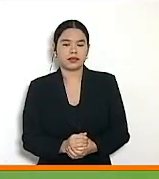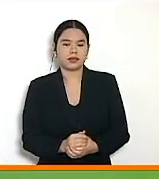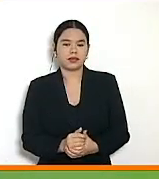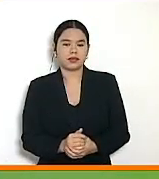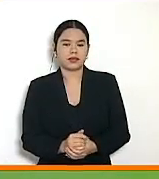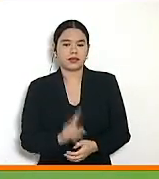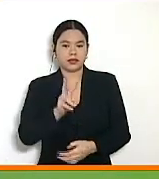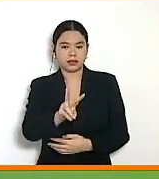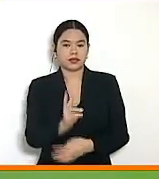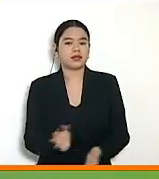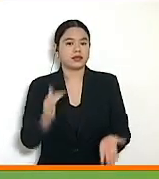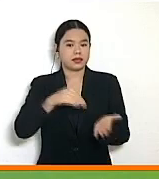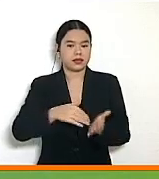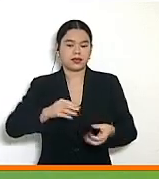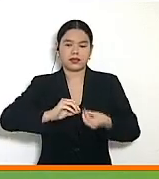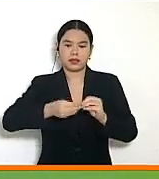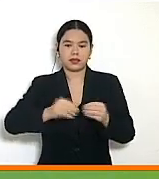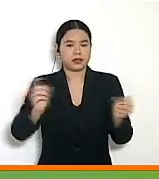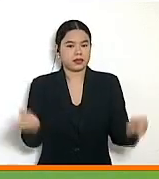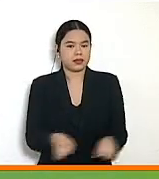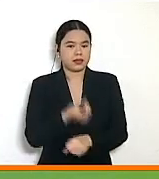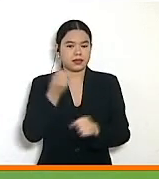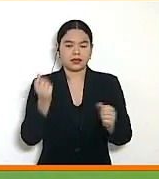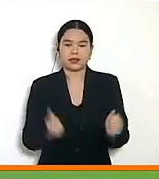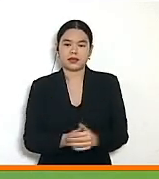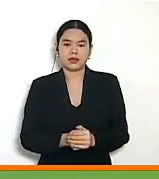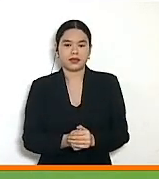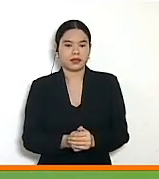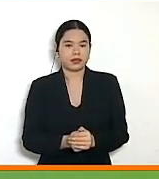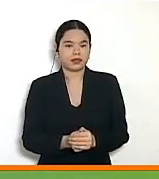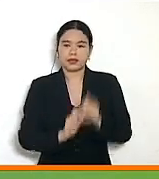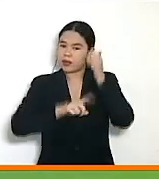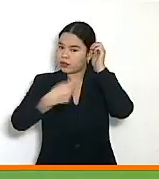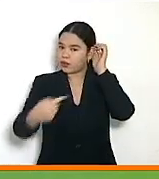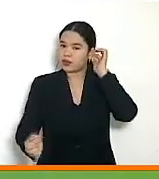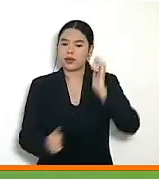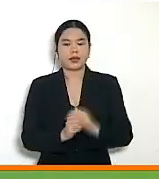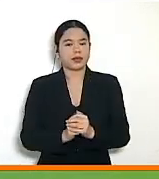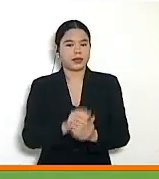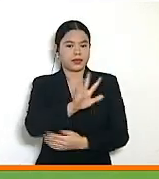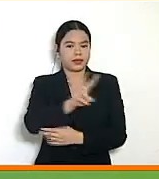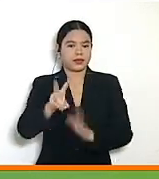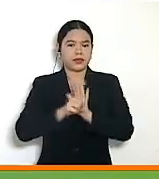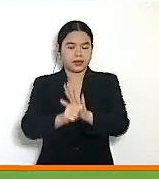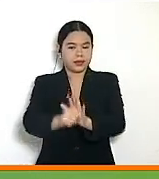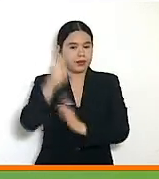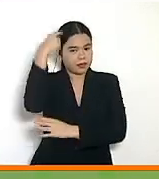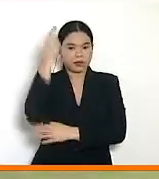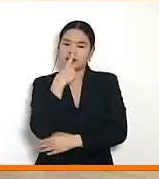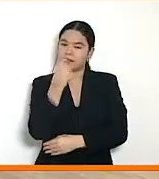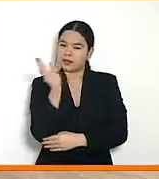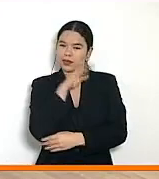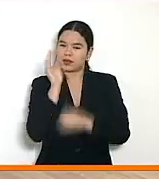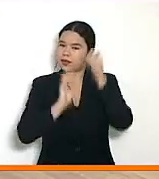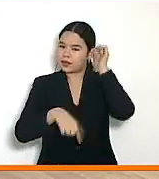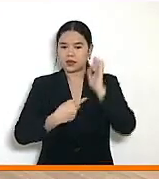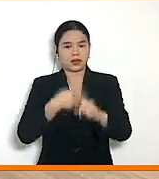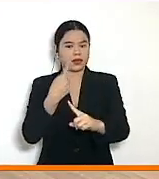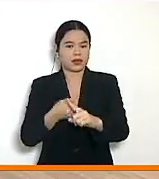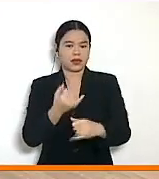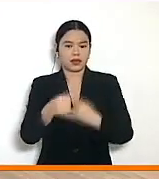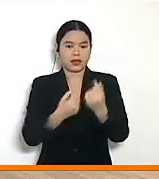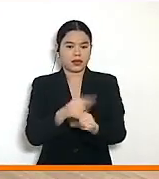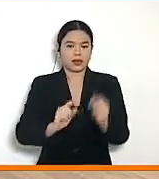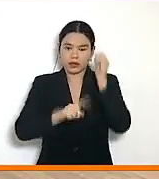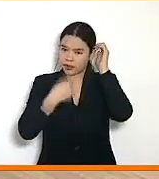el box con mucho gusto repito los números favorecidos para diaria 52 con su símbolo de sueños sonrío para multi x jugada